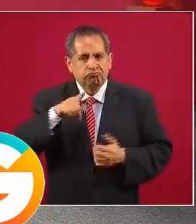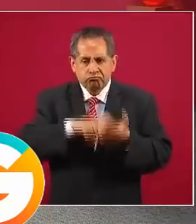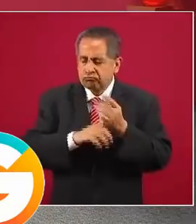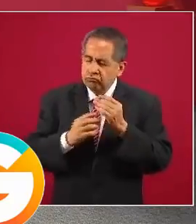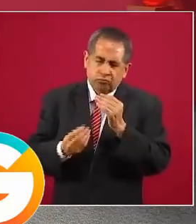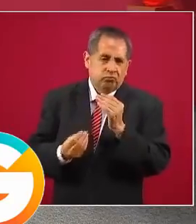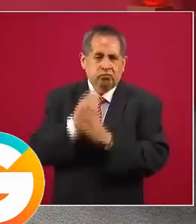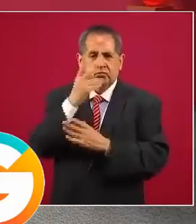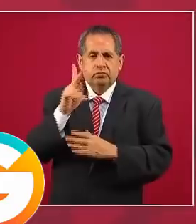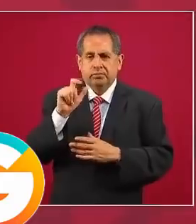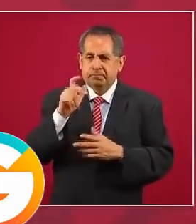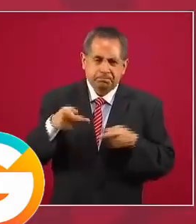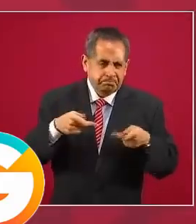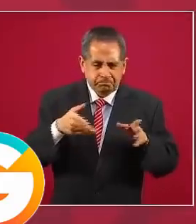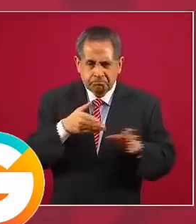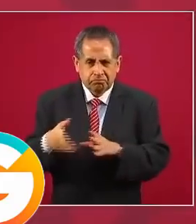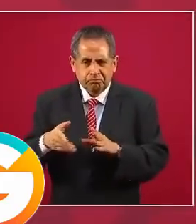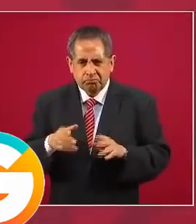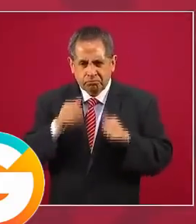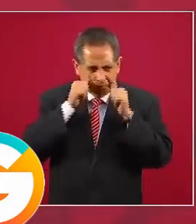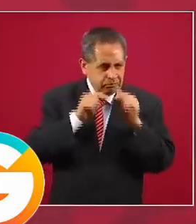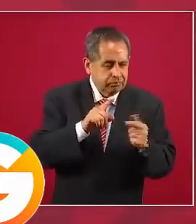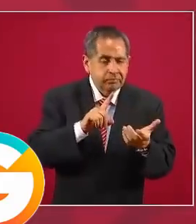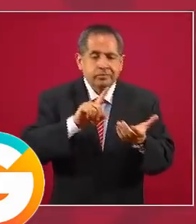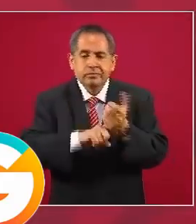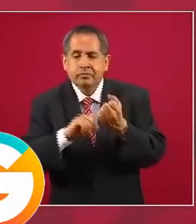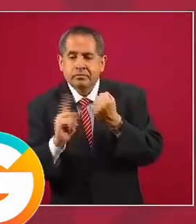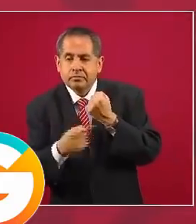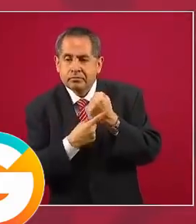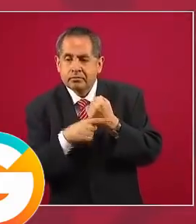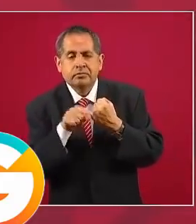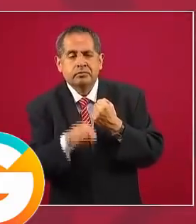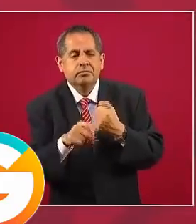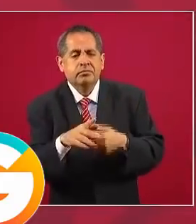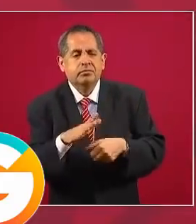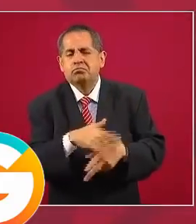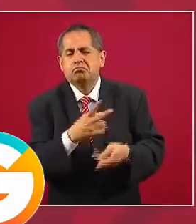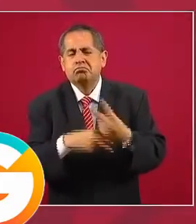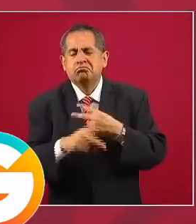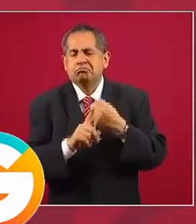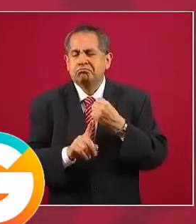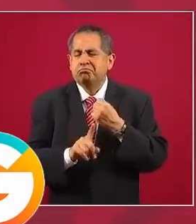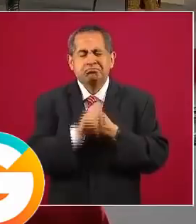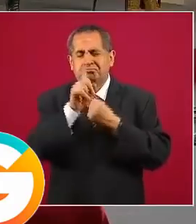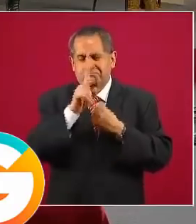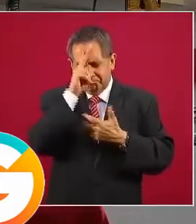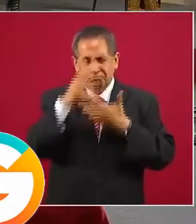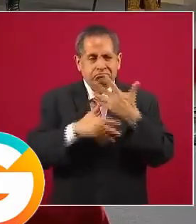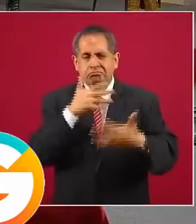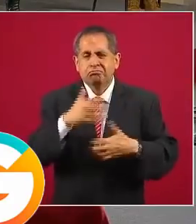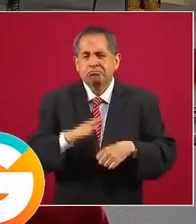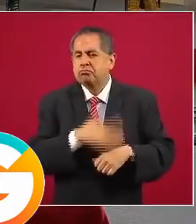nueva estrategia, estamos atendiendo las causas que originan la violencia.